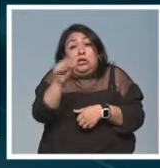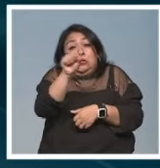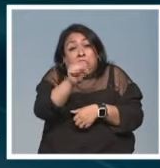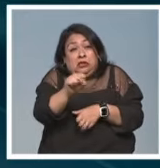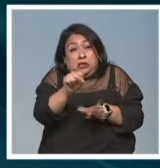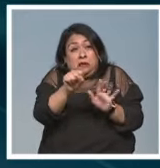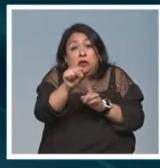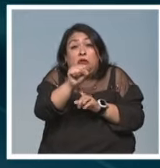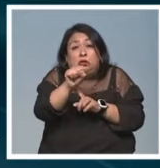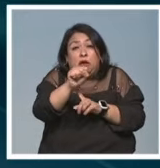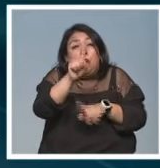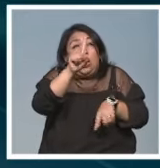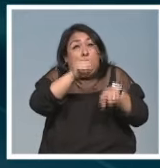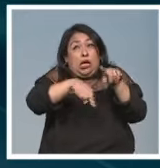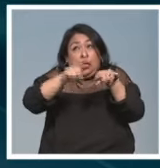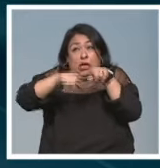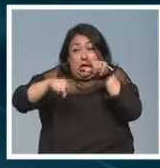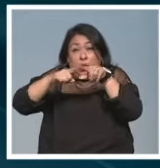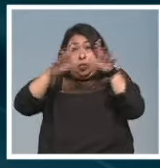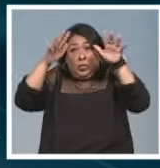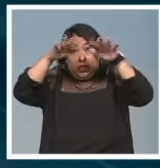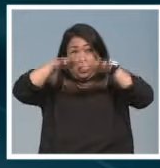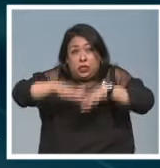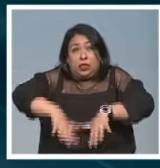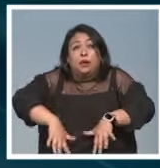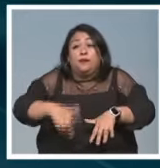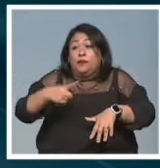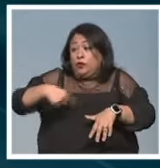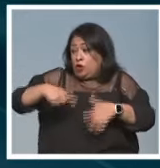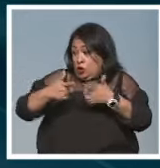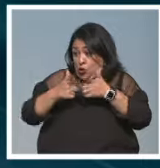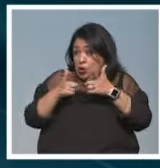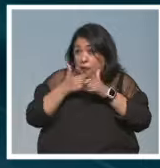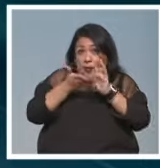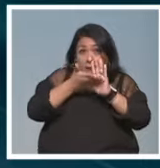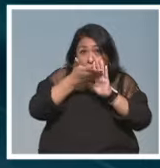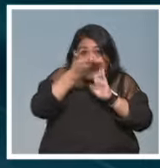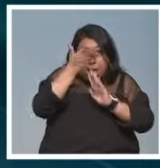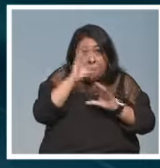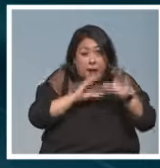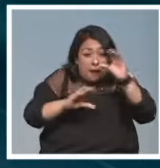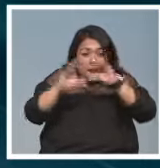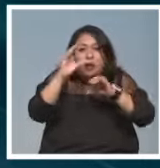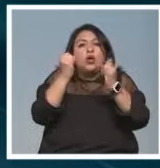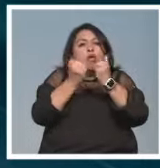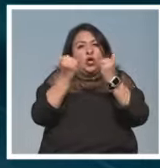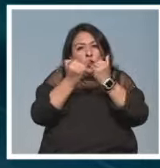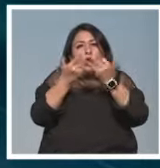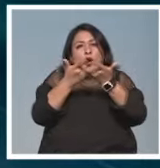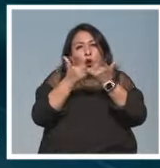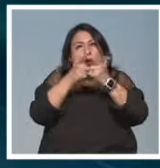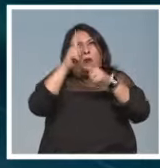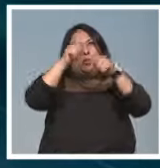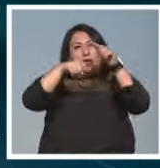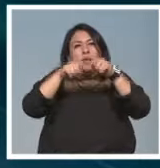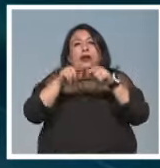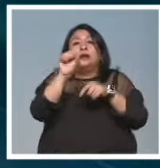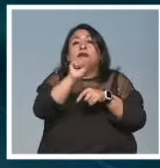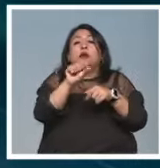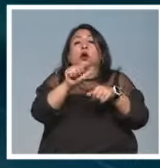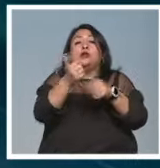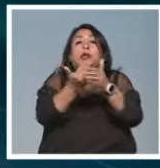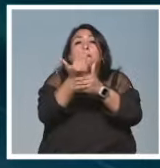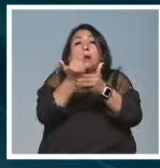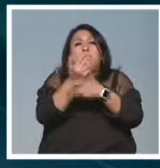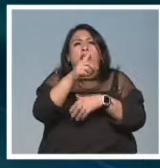fera la démolition. Voilà. Donc comme on a construit ensemble, on va démolir ensemble aussi. Samedi à 11h, il va être démoli, piétiné, puis